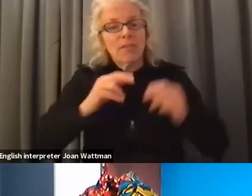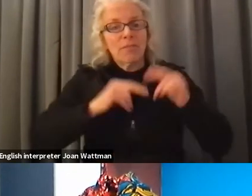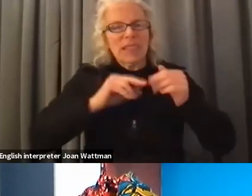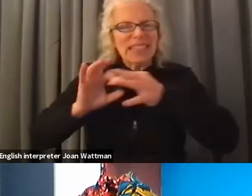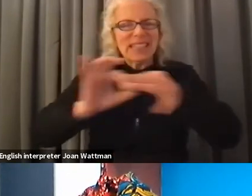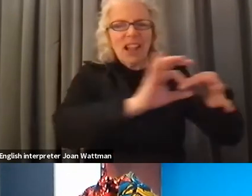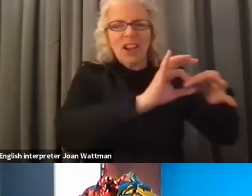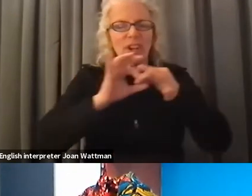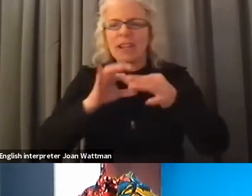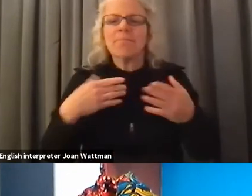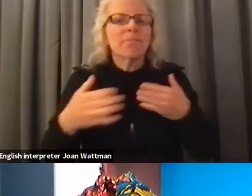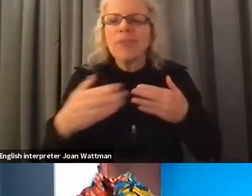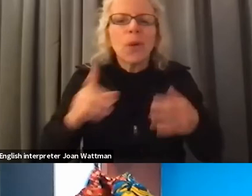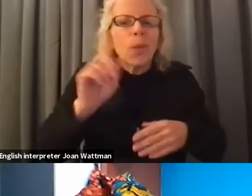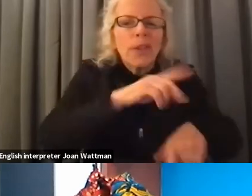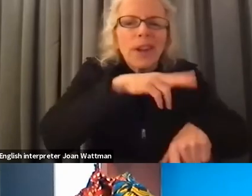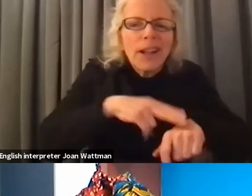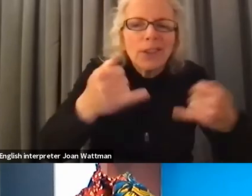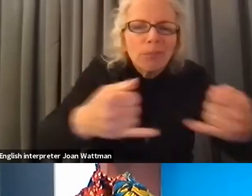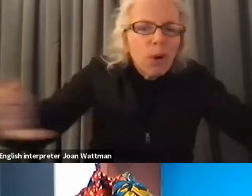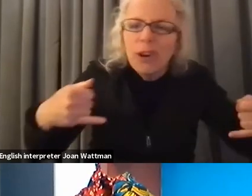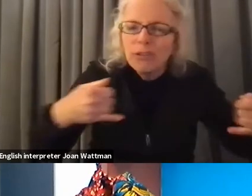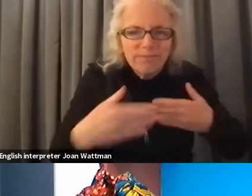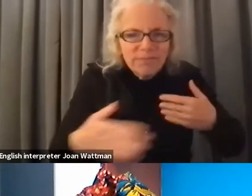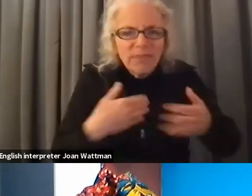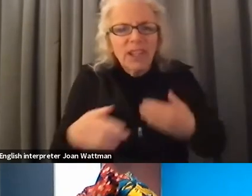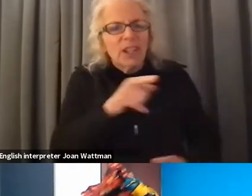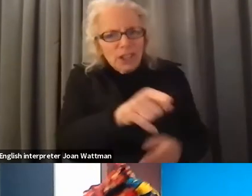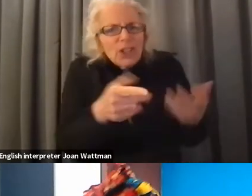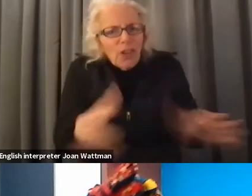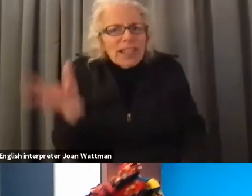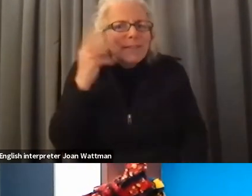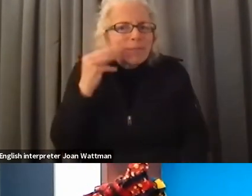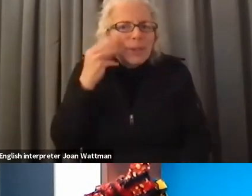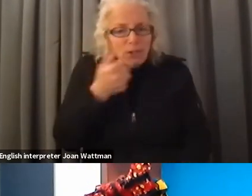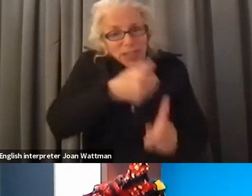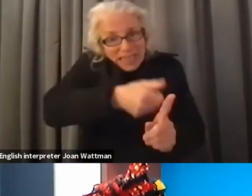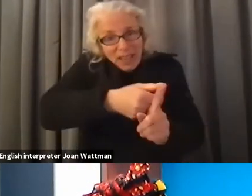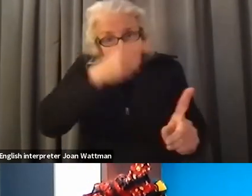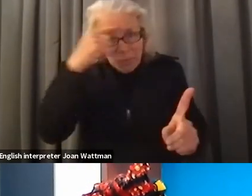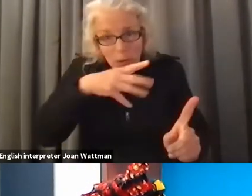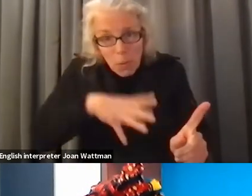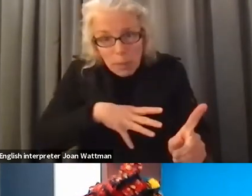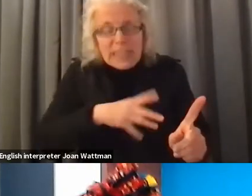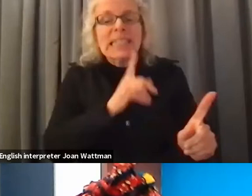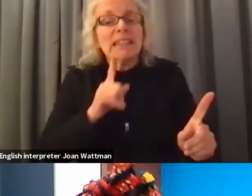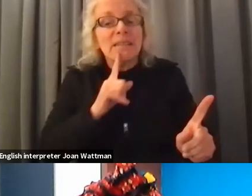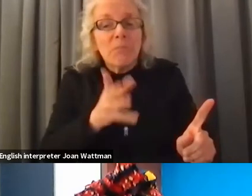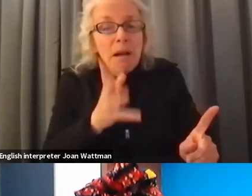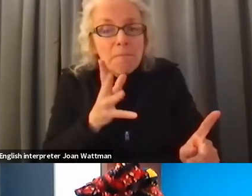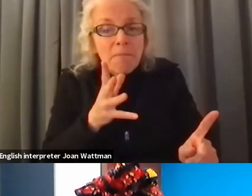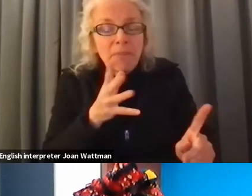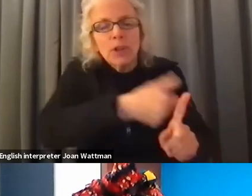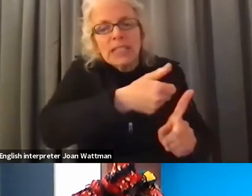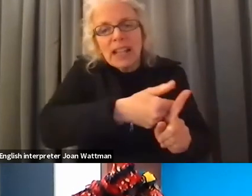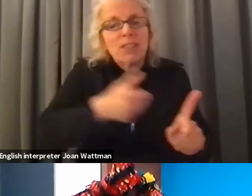entendió a partir de su experiencia de vida como mujer negra, como madre soltera, como una niña que